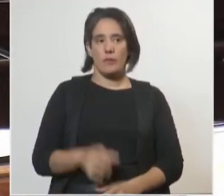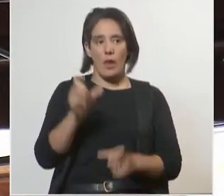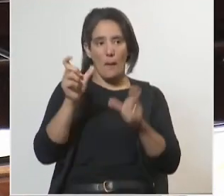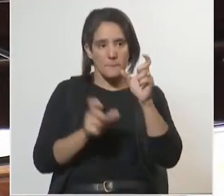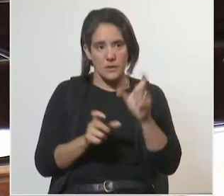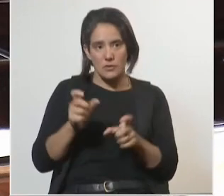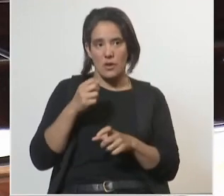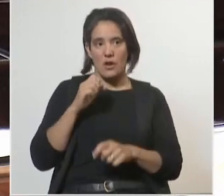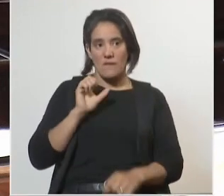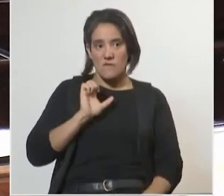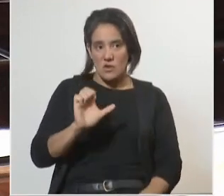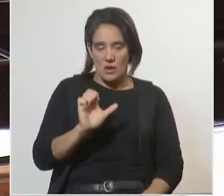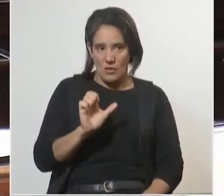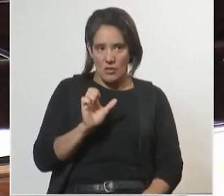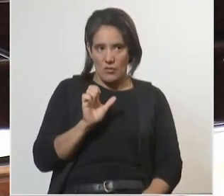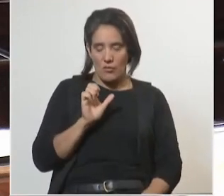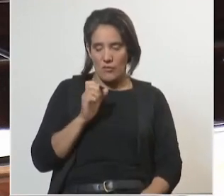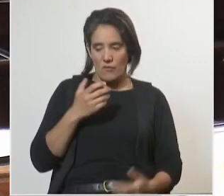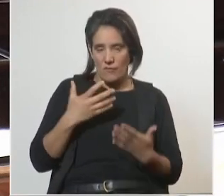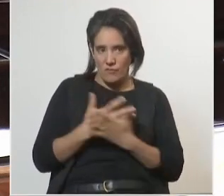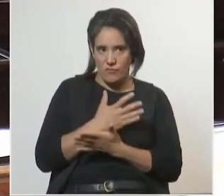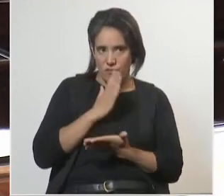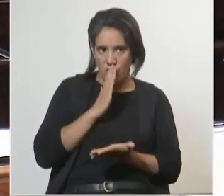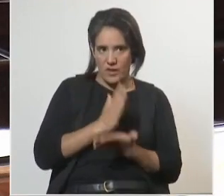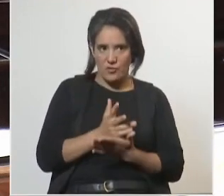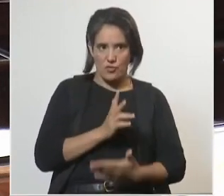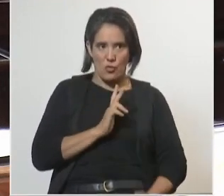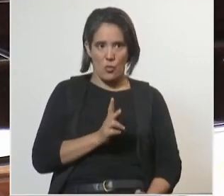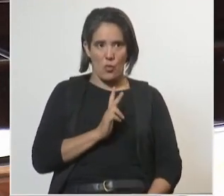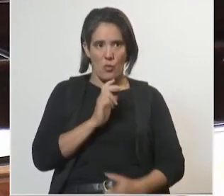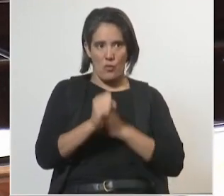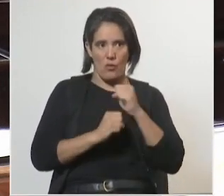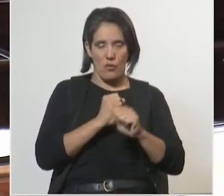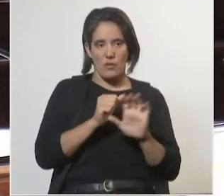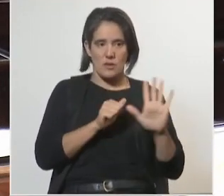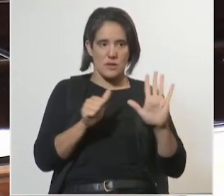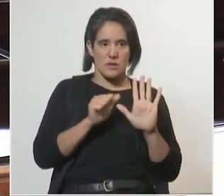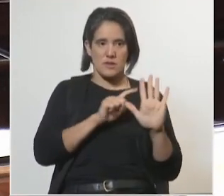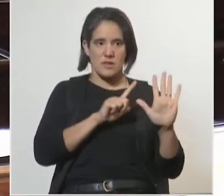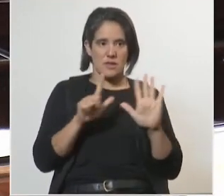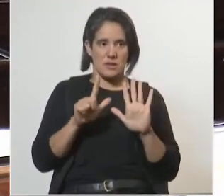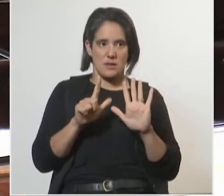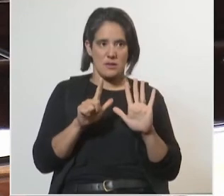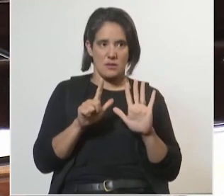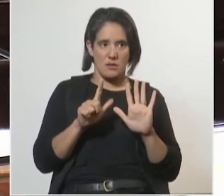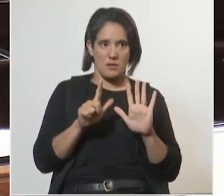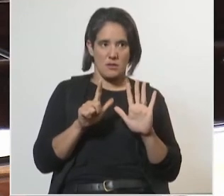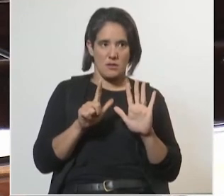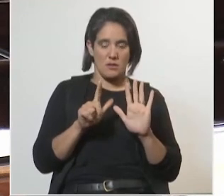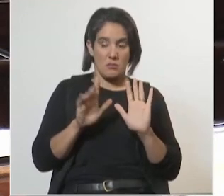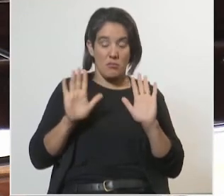personas que violaron los derechos humanos en la década del 60 y del 70 y,